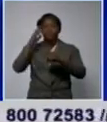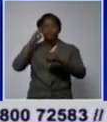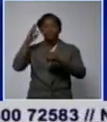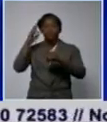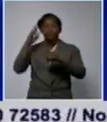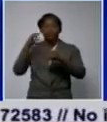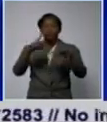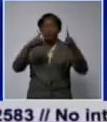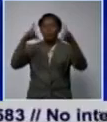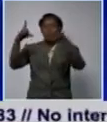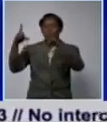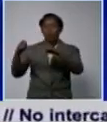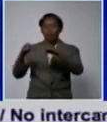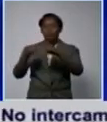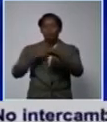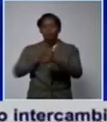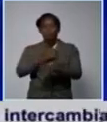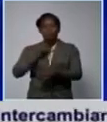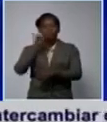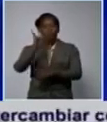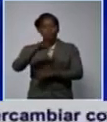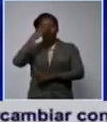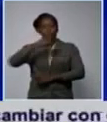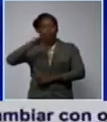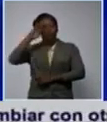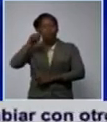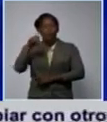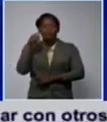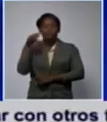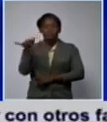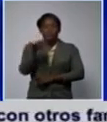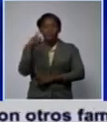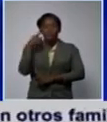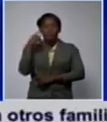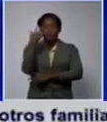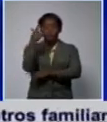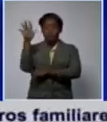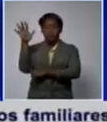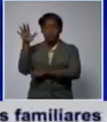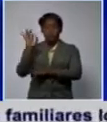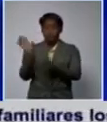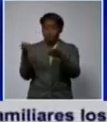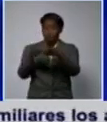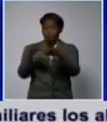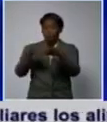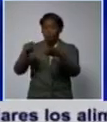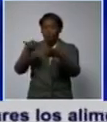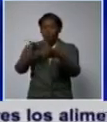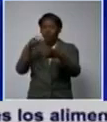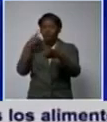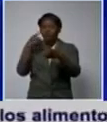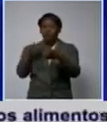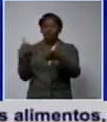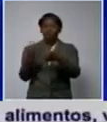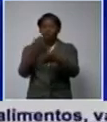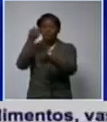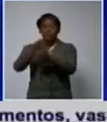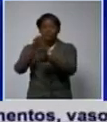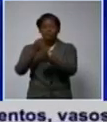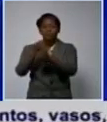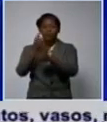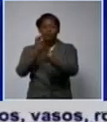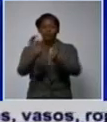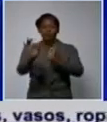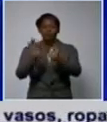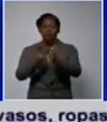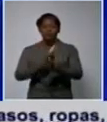Cuba, que también allí mostraron ya al final, ya cuando la maniobra había sido todo un éxito. Un año